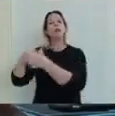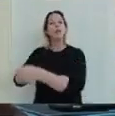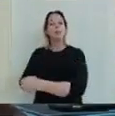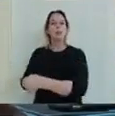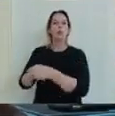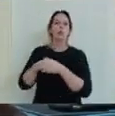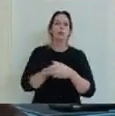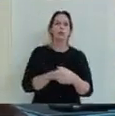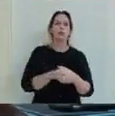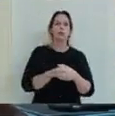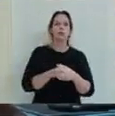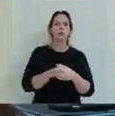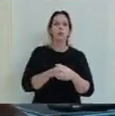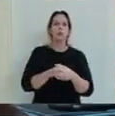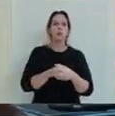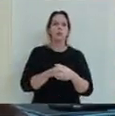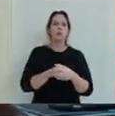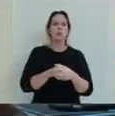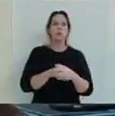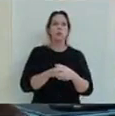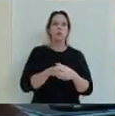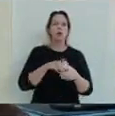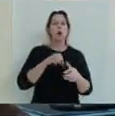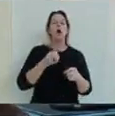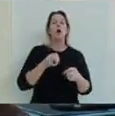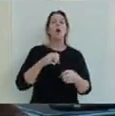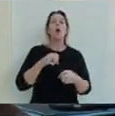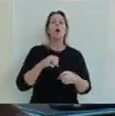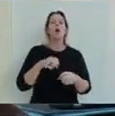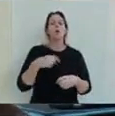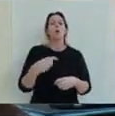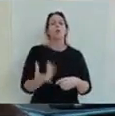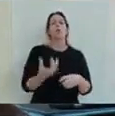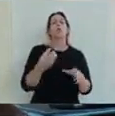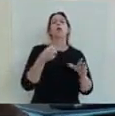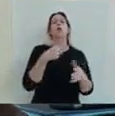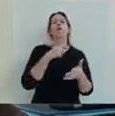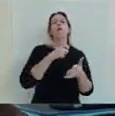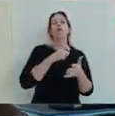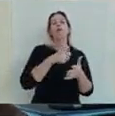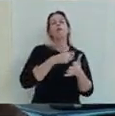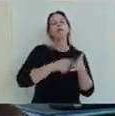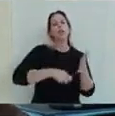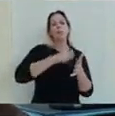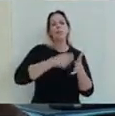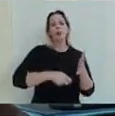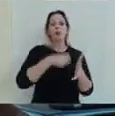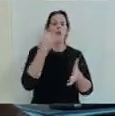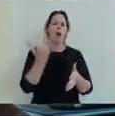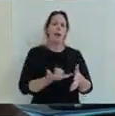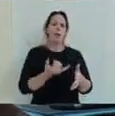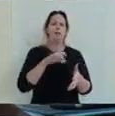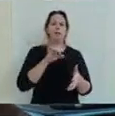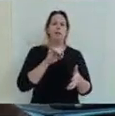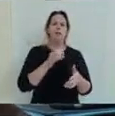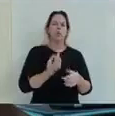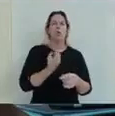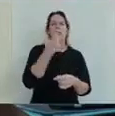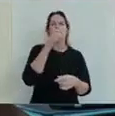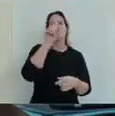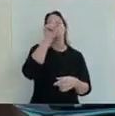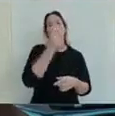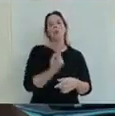solo concejal y que hay otro que lo acompaña. En ese caso, cabría la posibilidad. Para que quede aclarado, porque es una cuestión de fondo que sí o sí tiene que